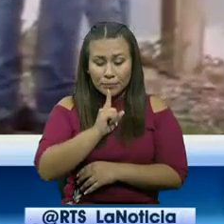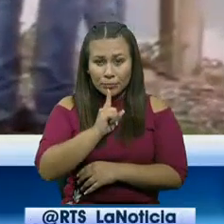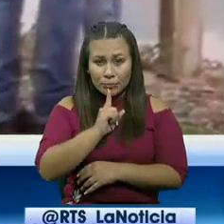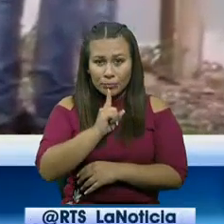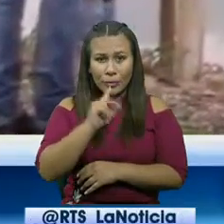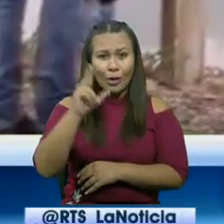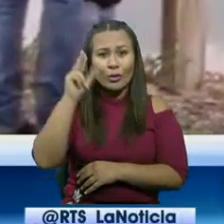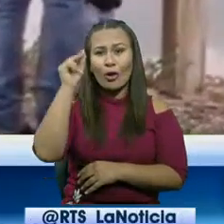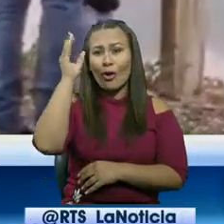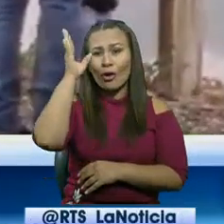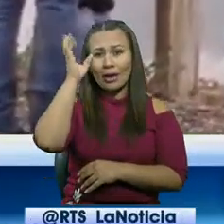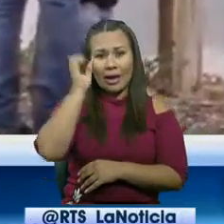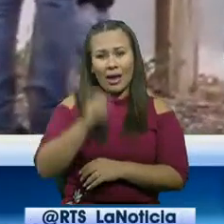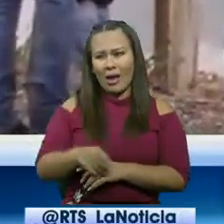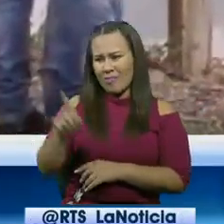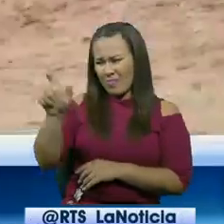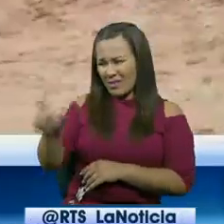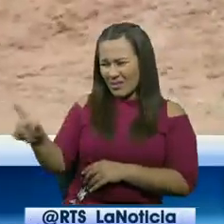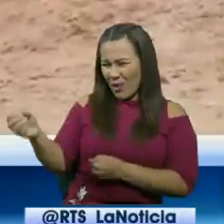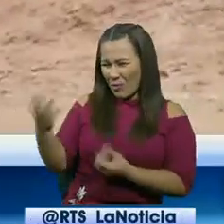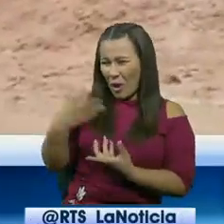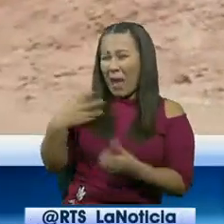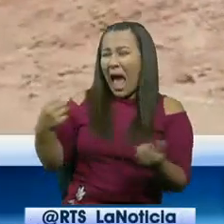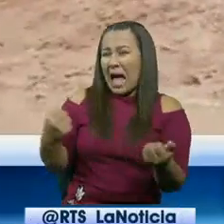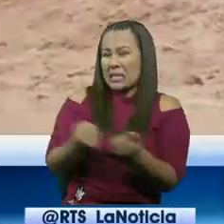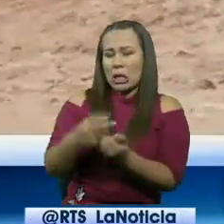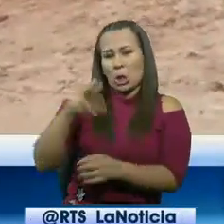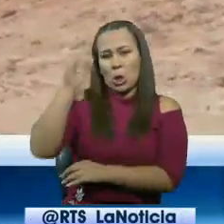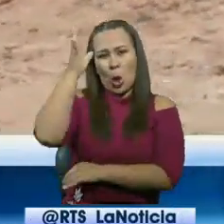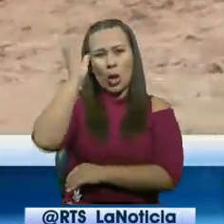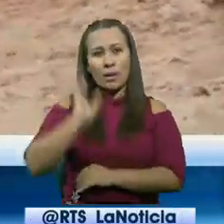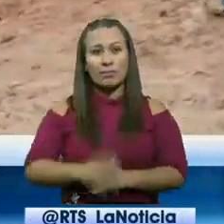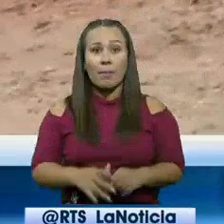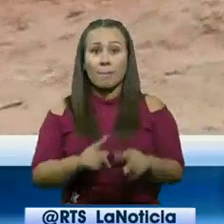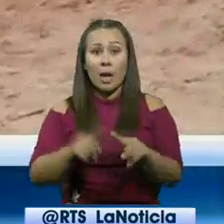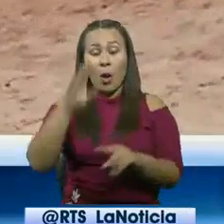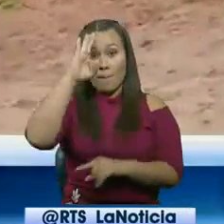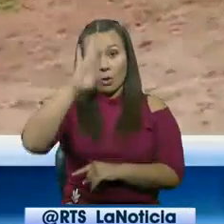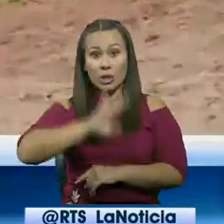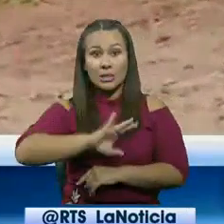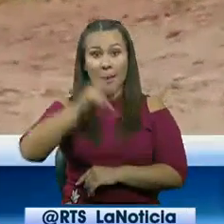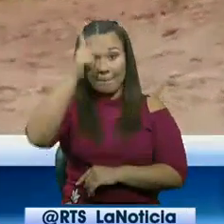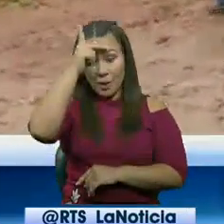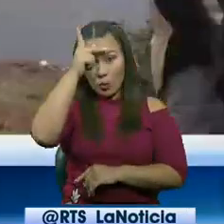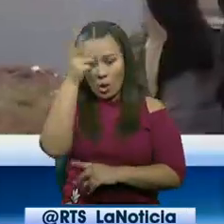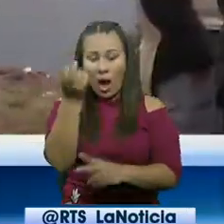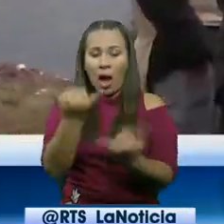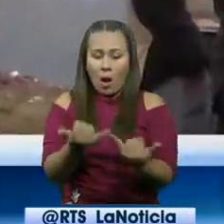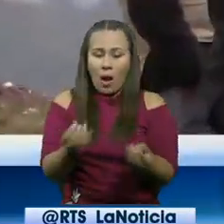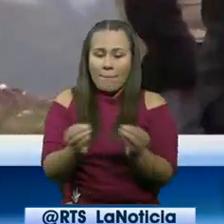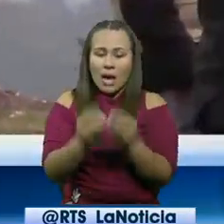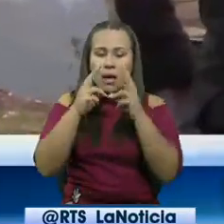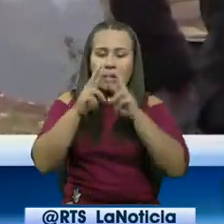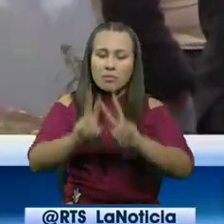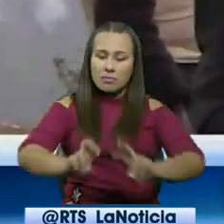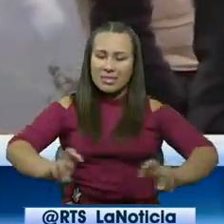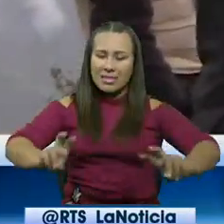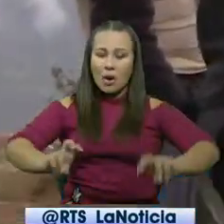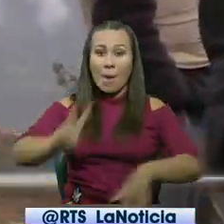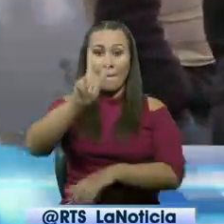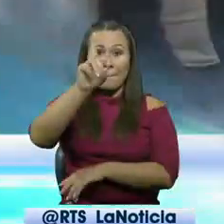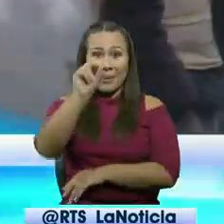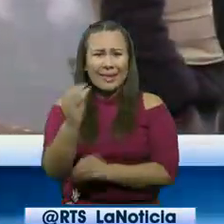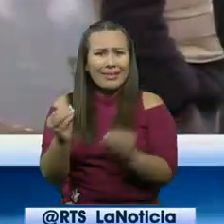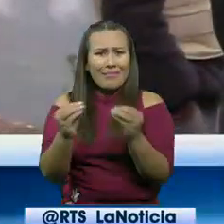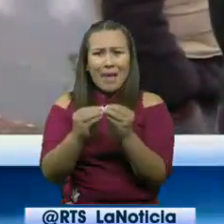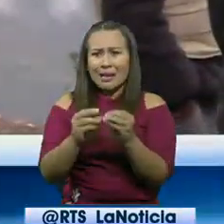negarían a creer la versión de los detenidos. La Policía Nacional corroborará la versión de los sujetos. En tanto, más de 20 agentes